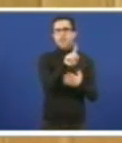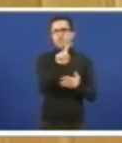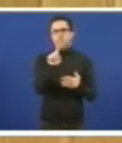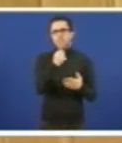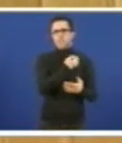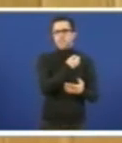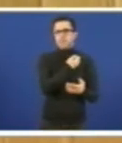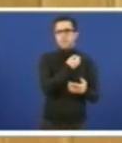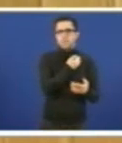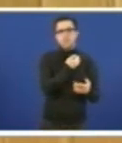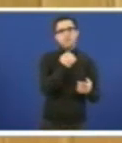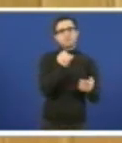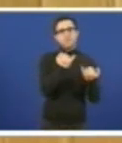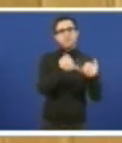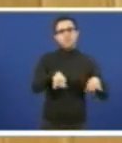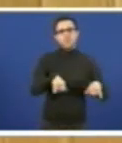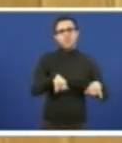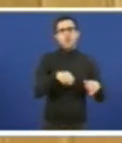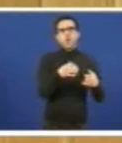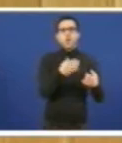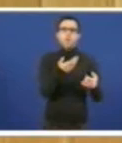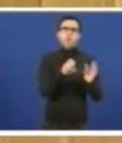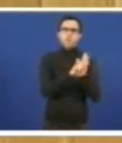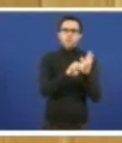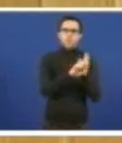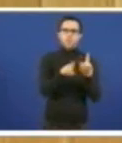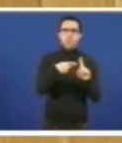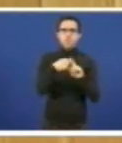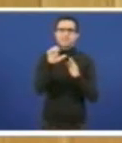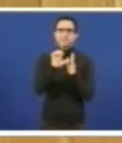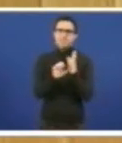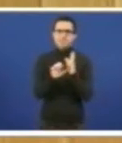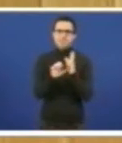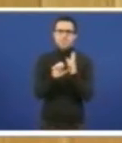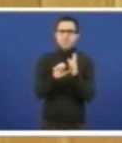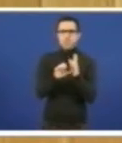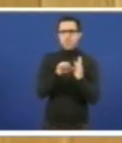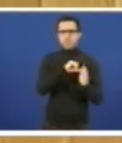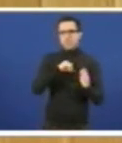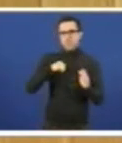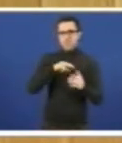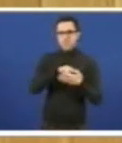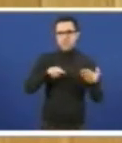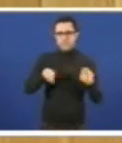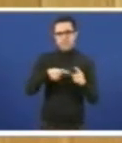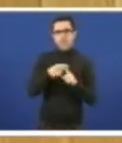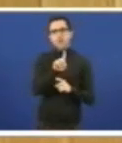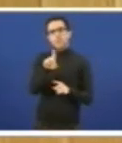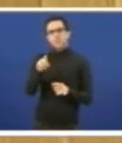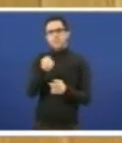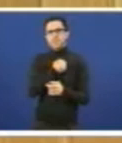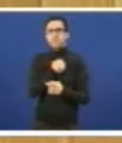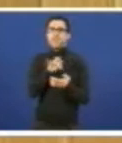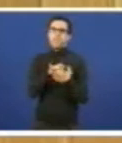a Constitución e o Estado de Autonomía de Galiza. O 10 de decembro, o Día da Declaración Universal dos Dereitos